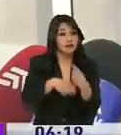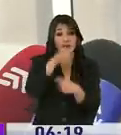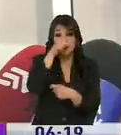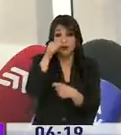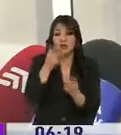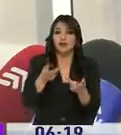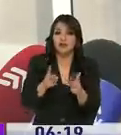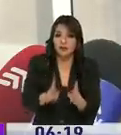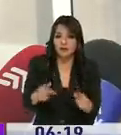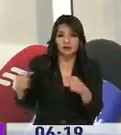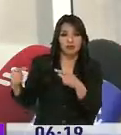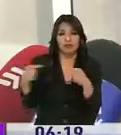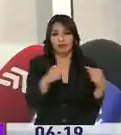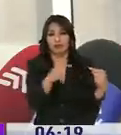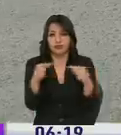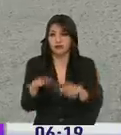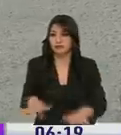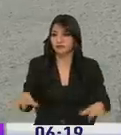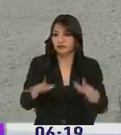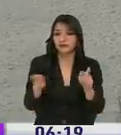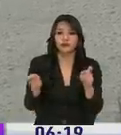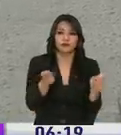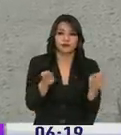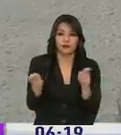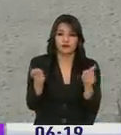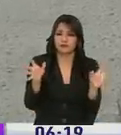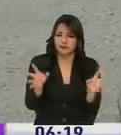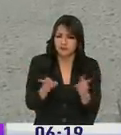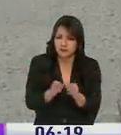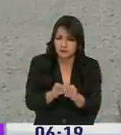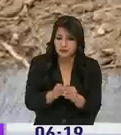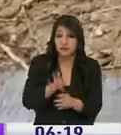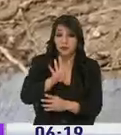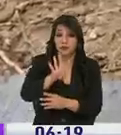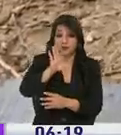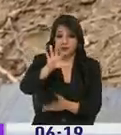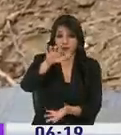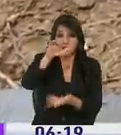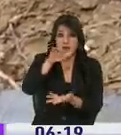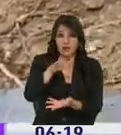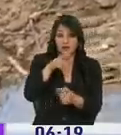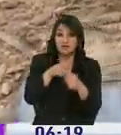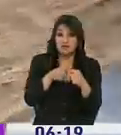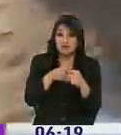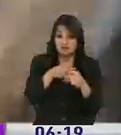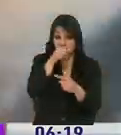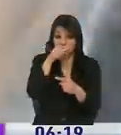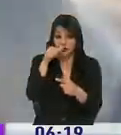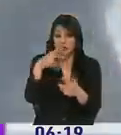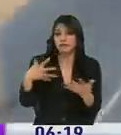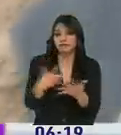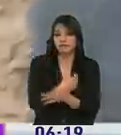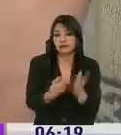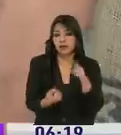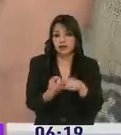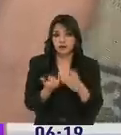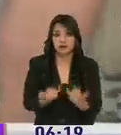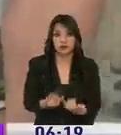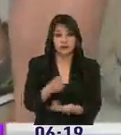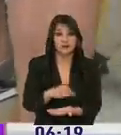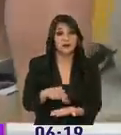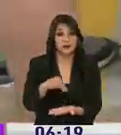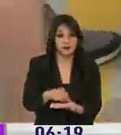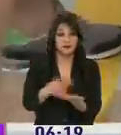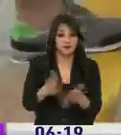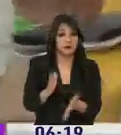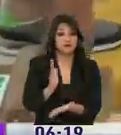tenemos las peleas de territorio. Con este trabajo policial, 4,5 toneladas de droga han sido incautadas hasta la fecha en Manabí. Con cámaras de